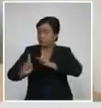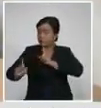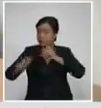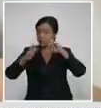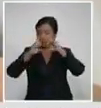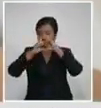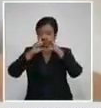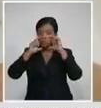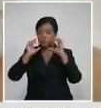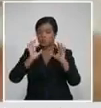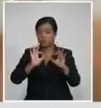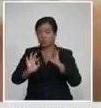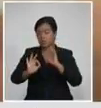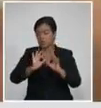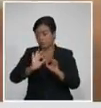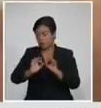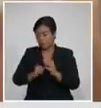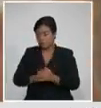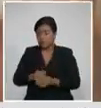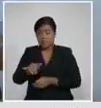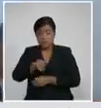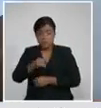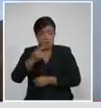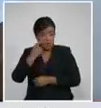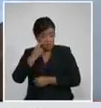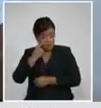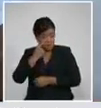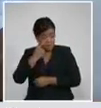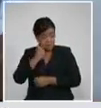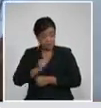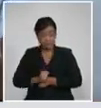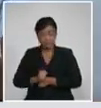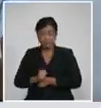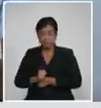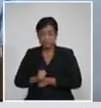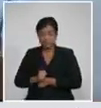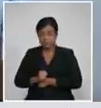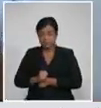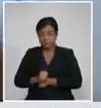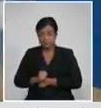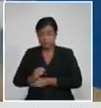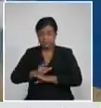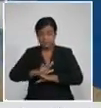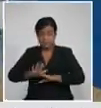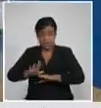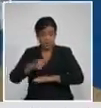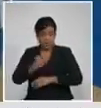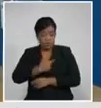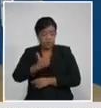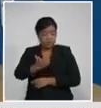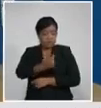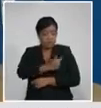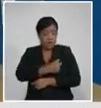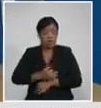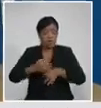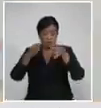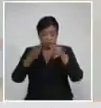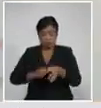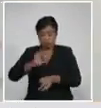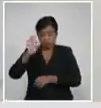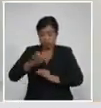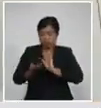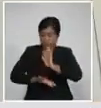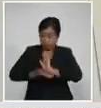proceso. Además, fíjese, aun cuando tengamos una vacuna con un alto por ciento de